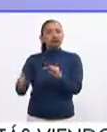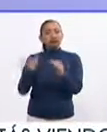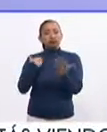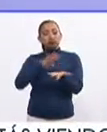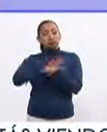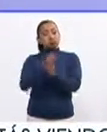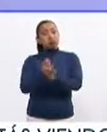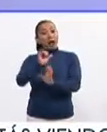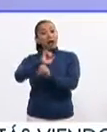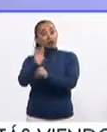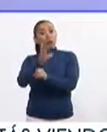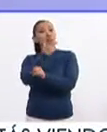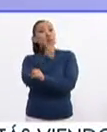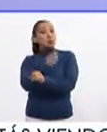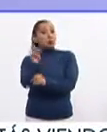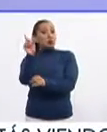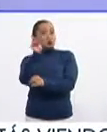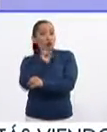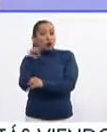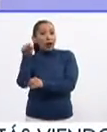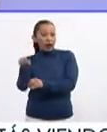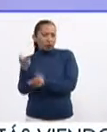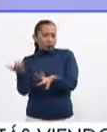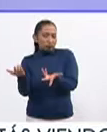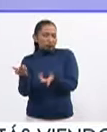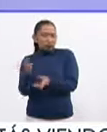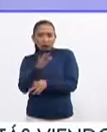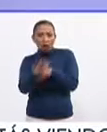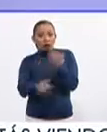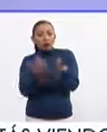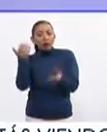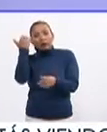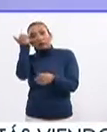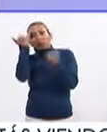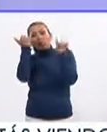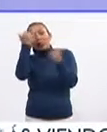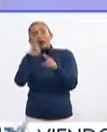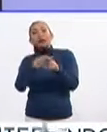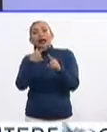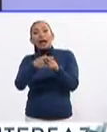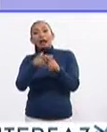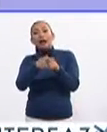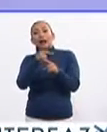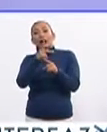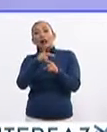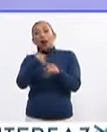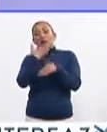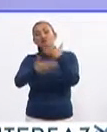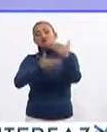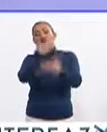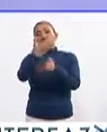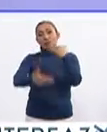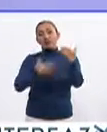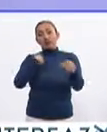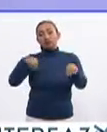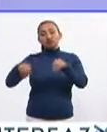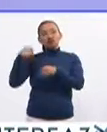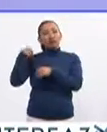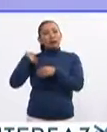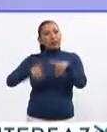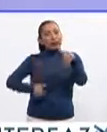forma actores y actrices. Y bueno, pues todo esto fue creado gracias al progreso de los